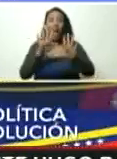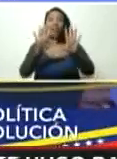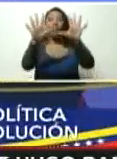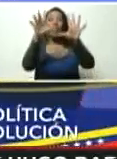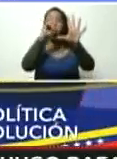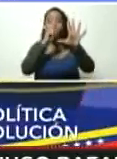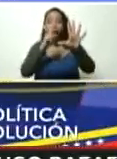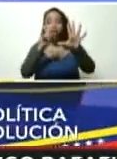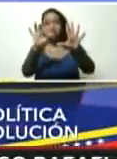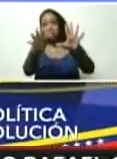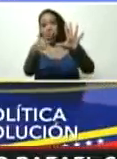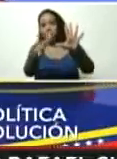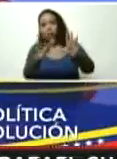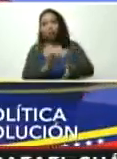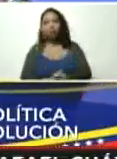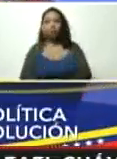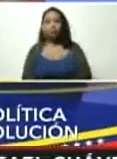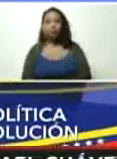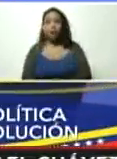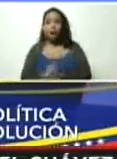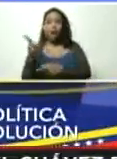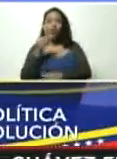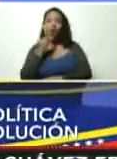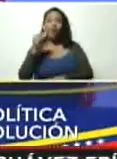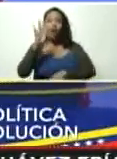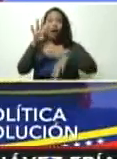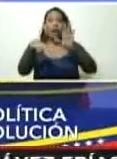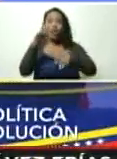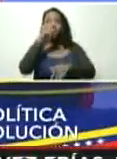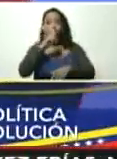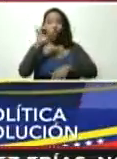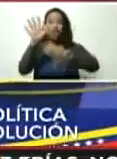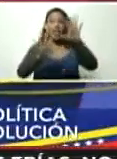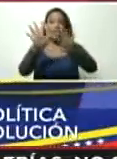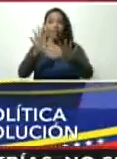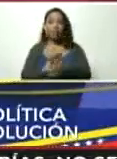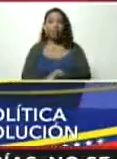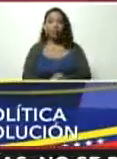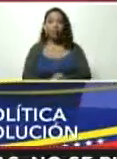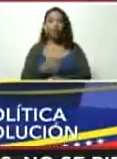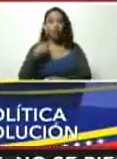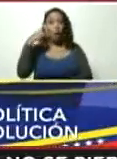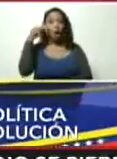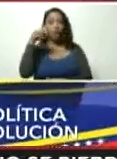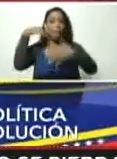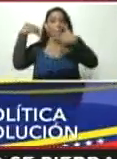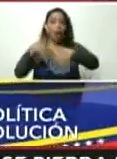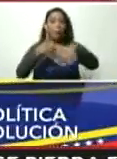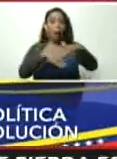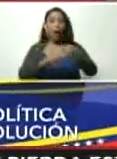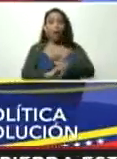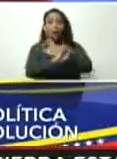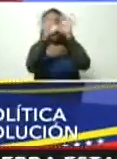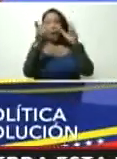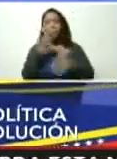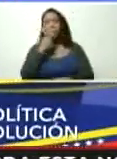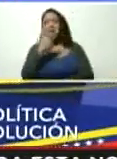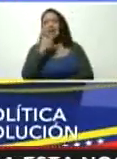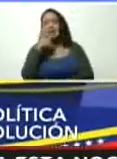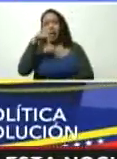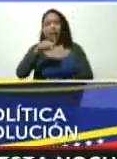años, esos muchachos de 14 años y de 15, que los vi marchando y declarando de manera hermosa en